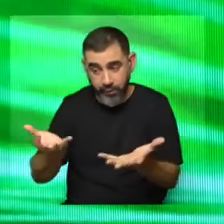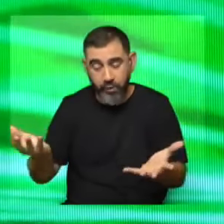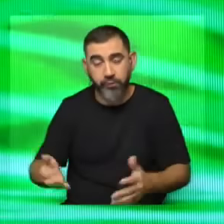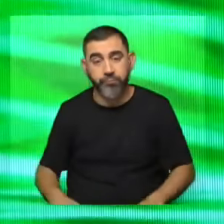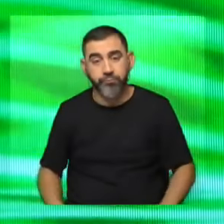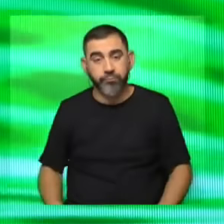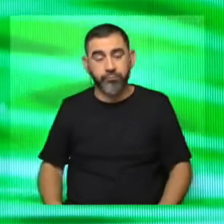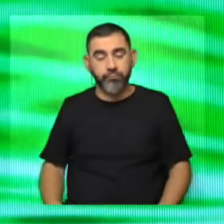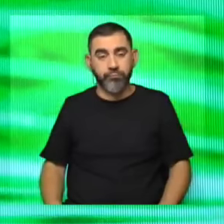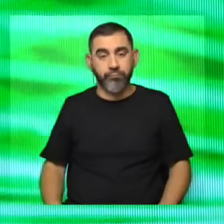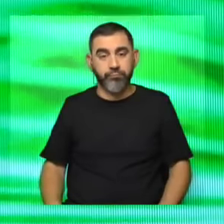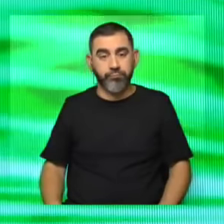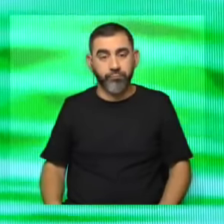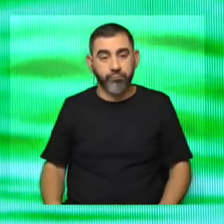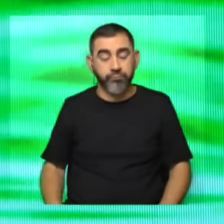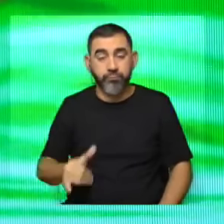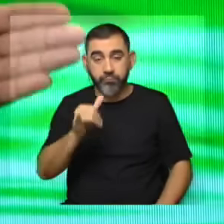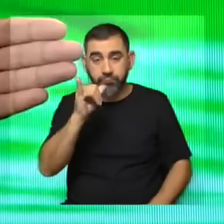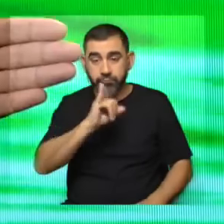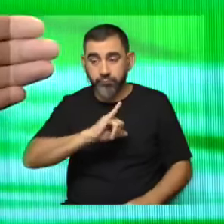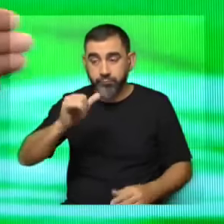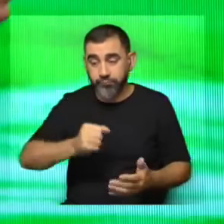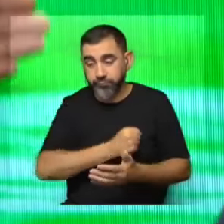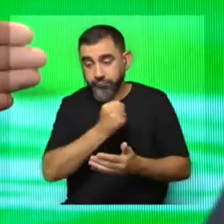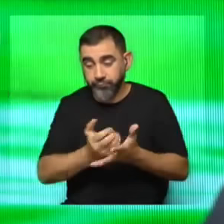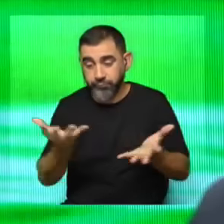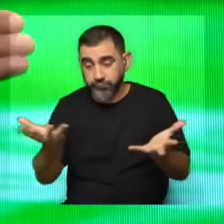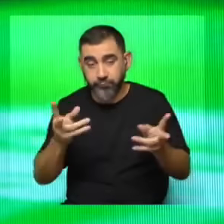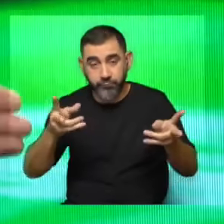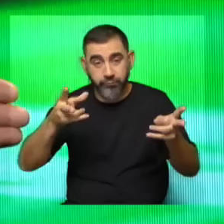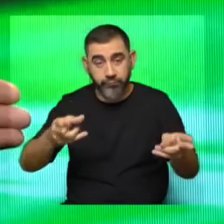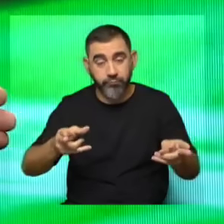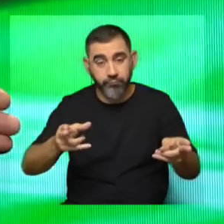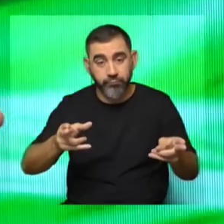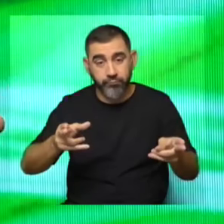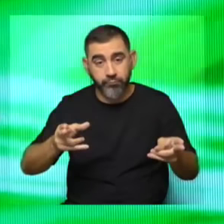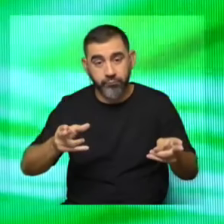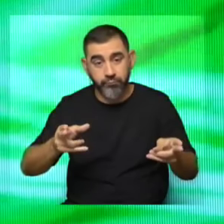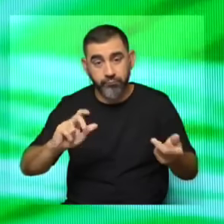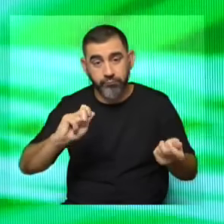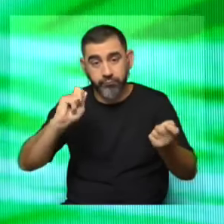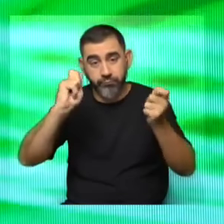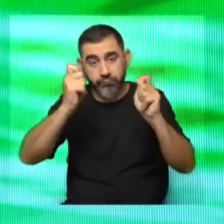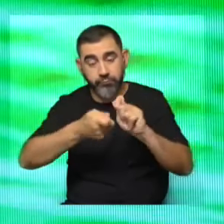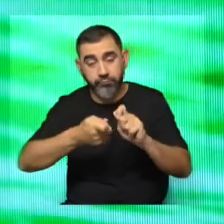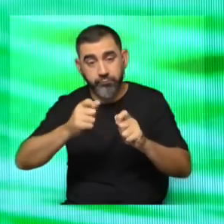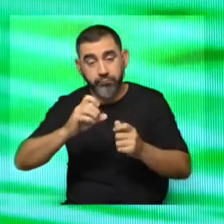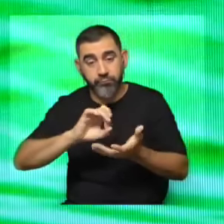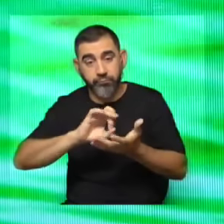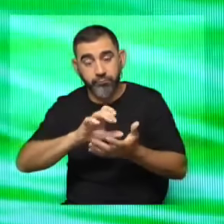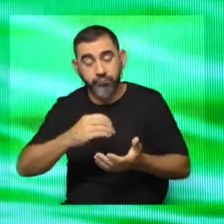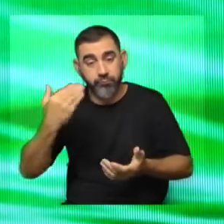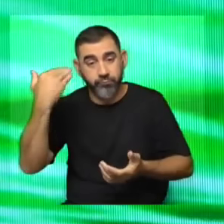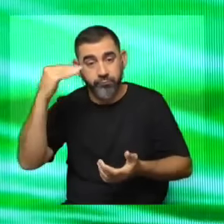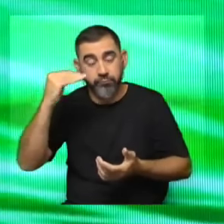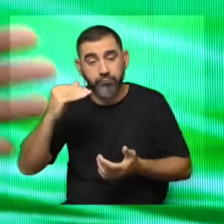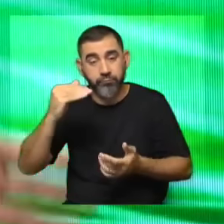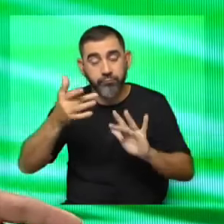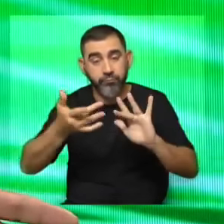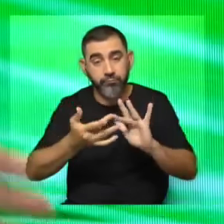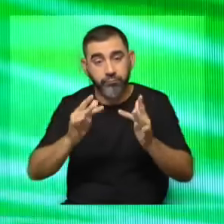y durante mucho tiempo desde la denuncia hasta este hasta el momento en que fue removida esa esa autoridad estuvieron en